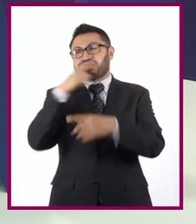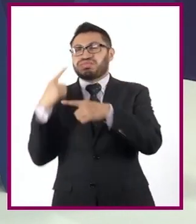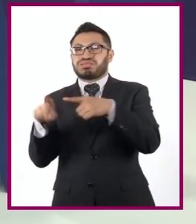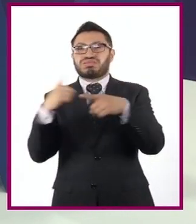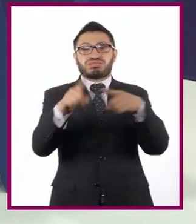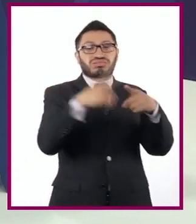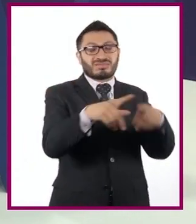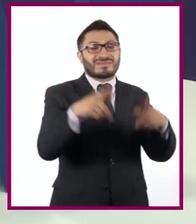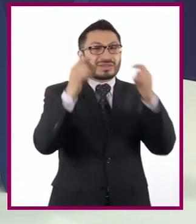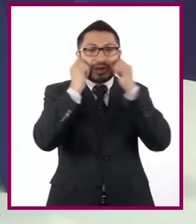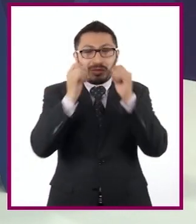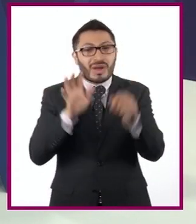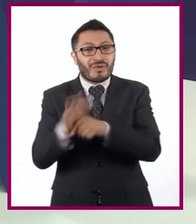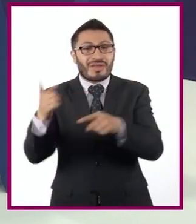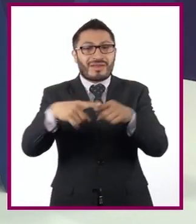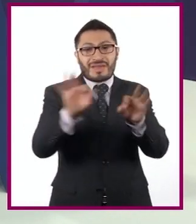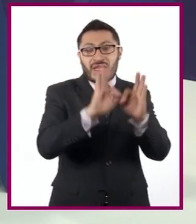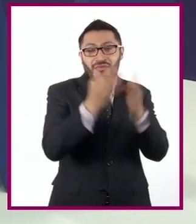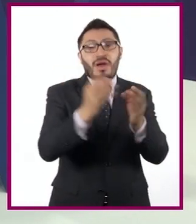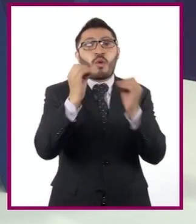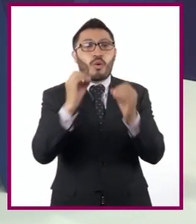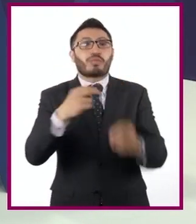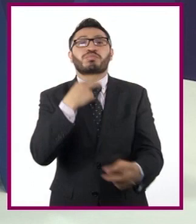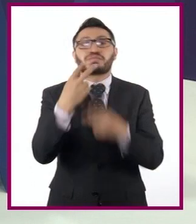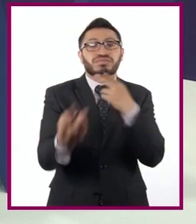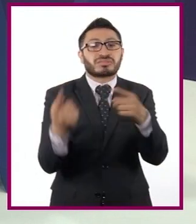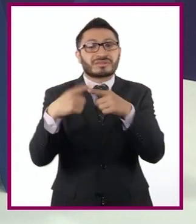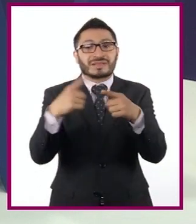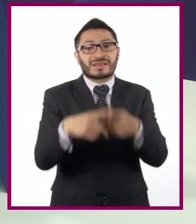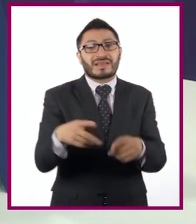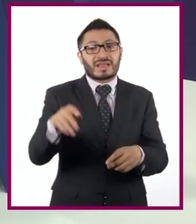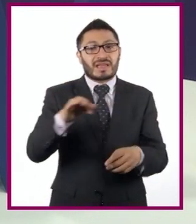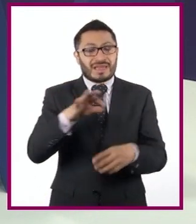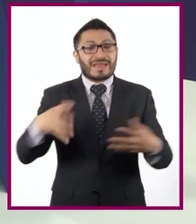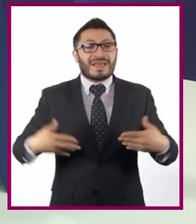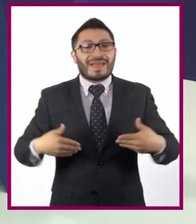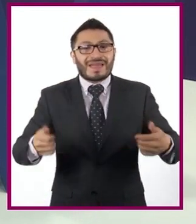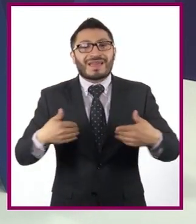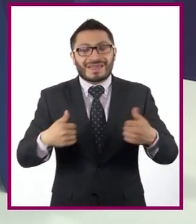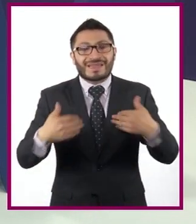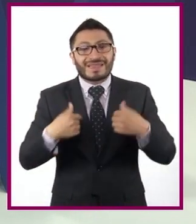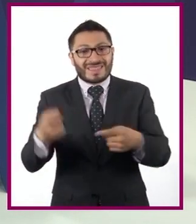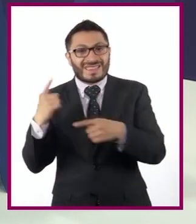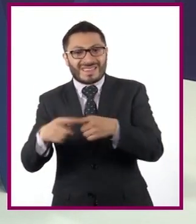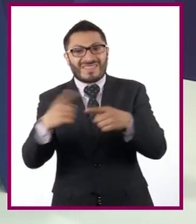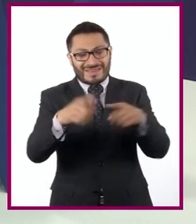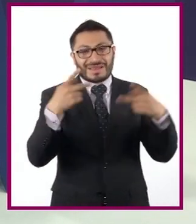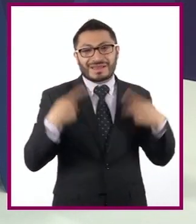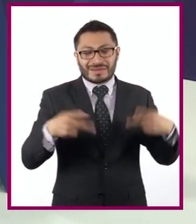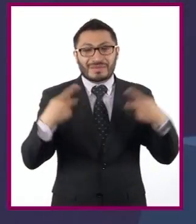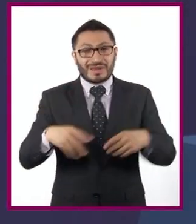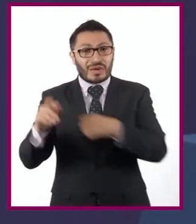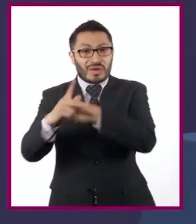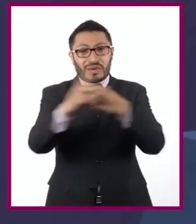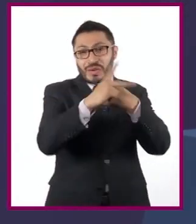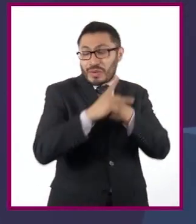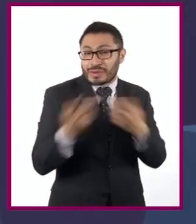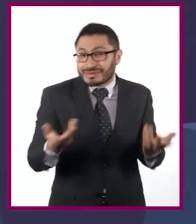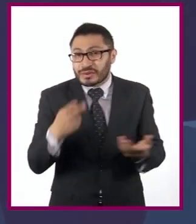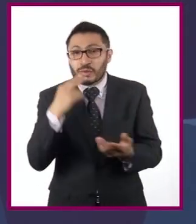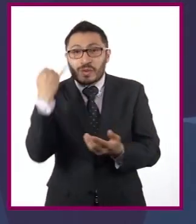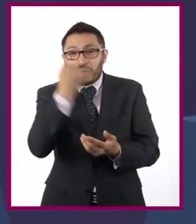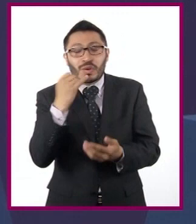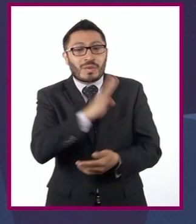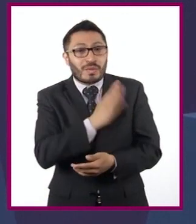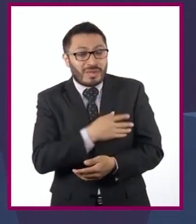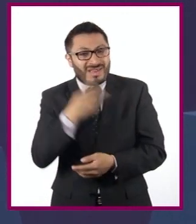usemos distintos tonos o pronunciaciones, nos podemos entender con la mayoría de la comunidad hispanoparlante. Y eso es una